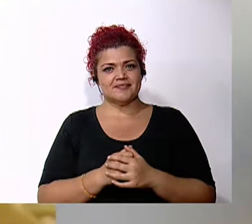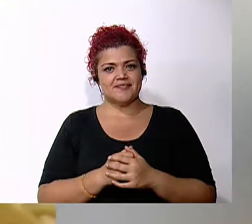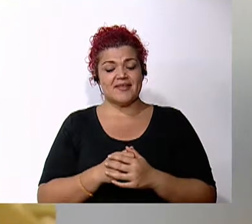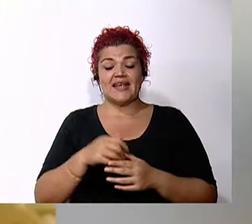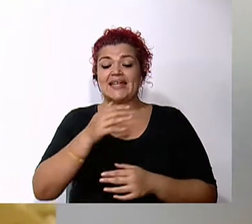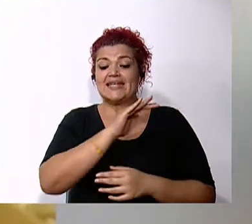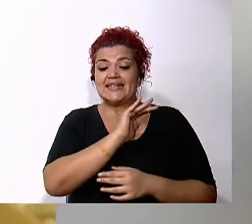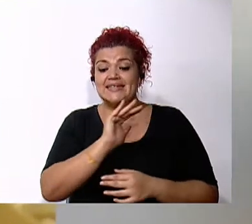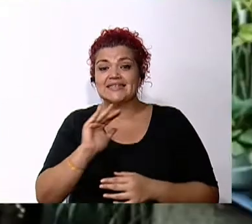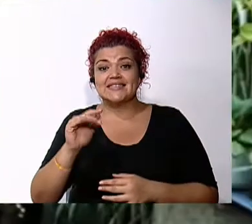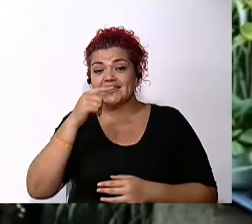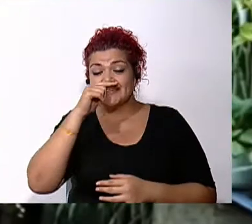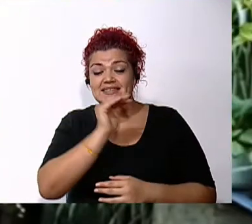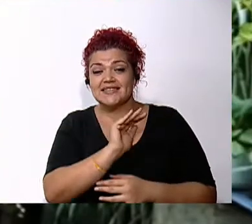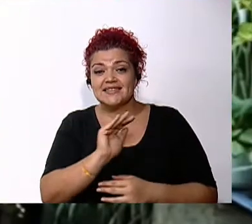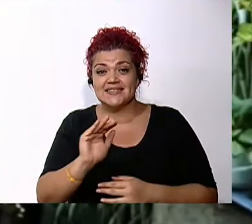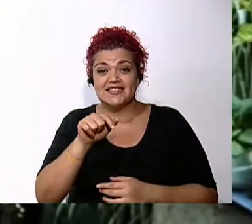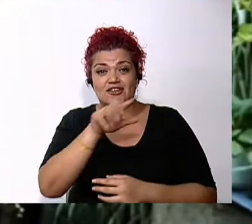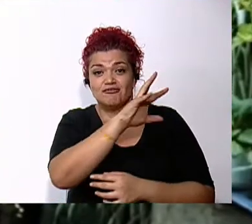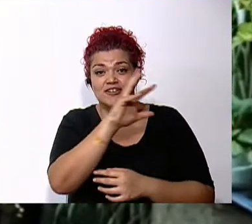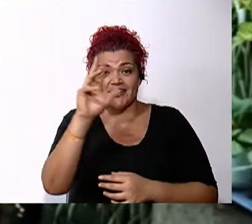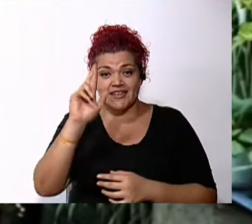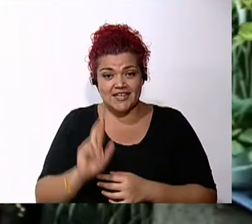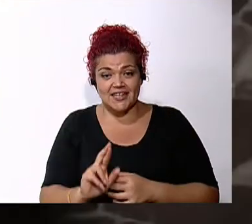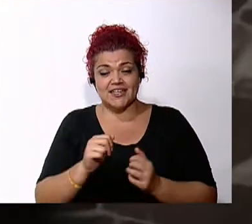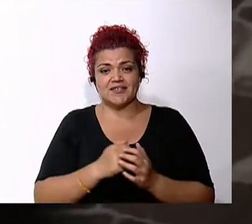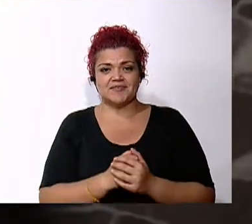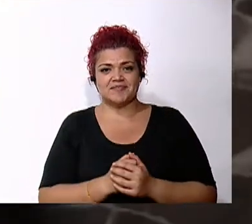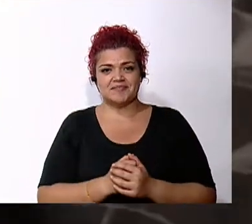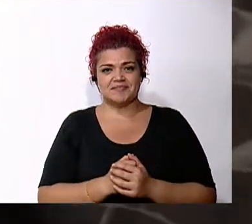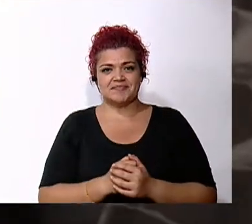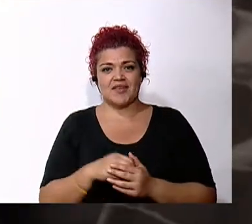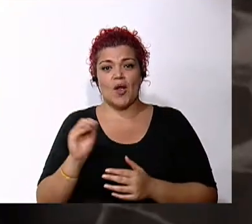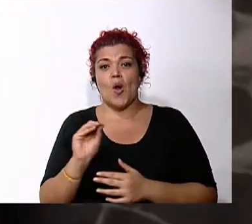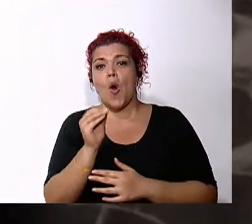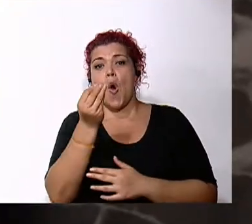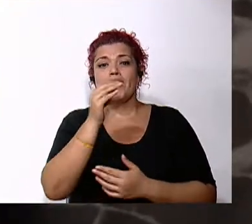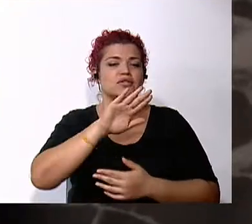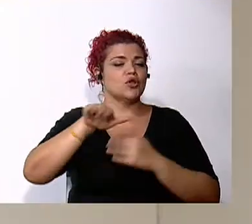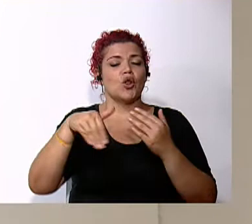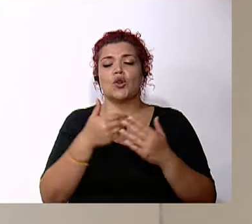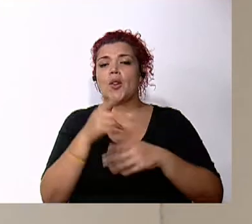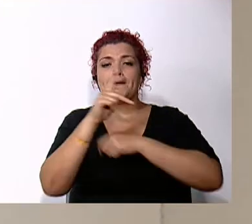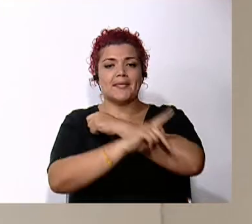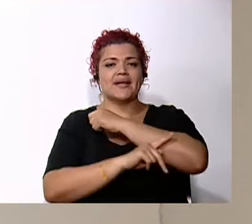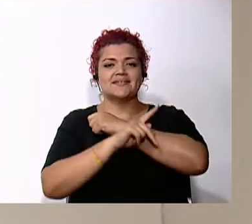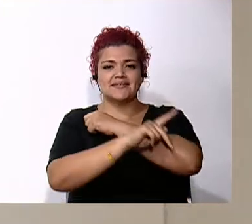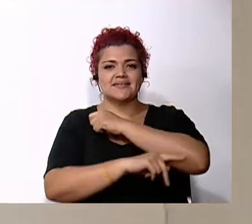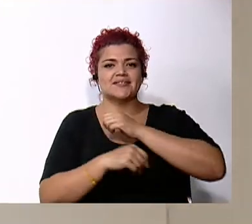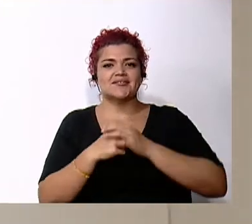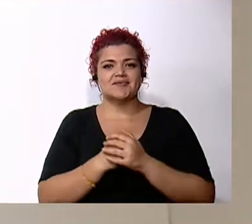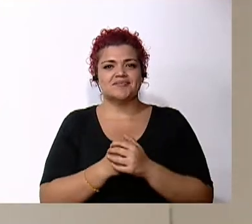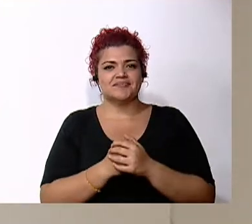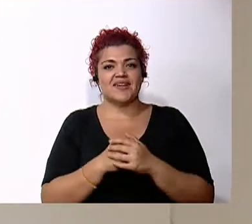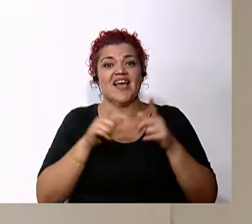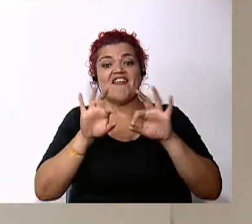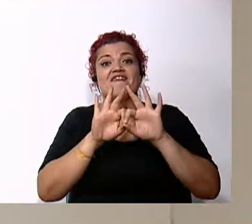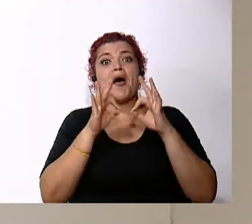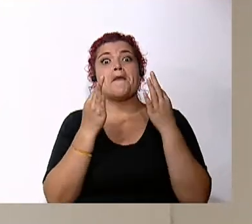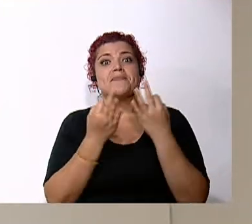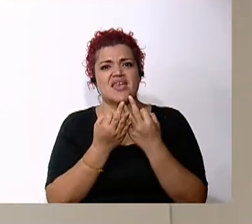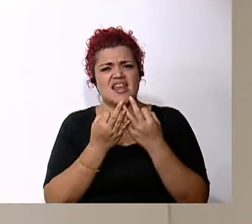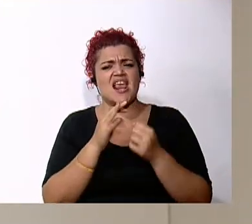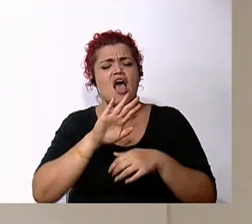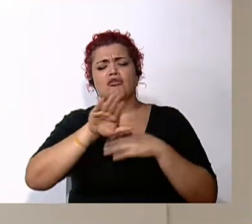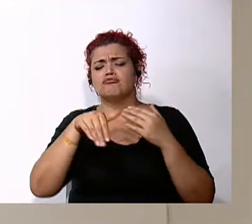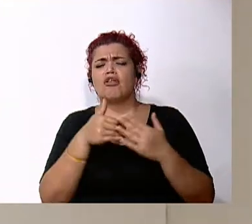Niños y niñas de Costa Rica, jóvenes de todo el país y familias de toda